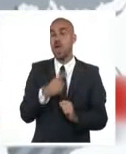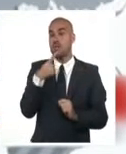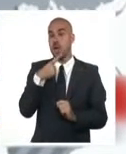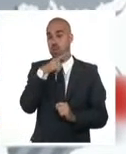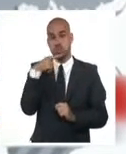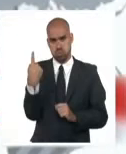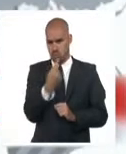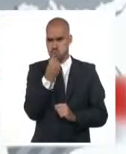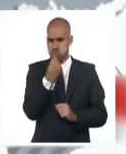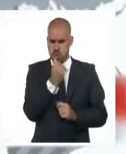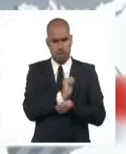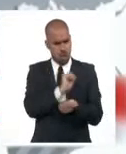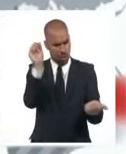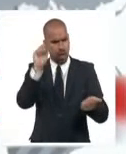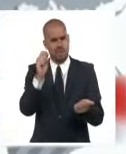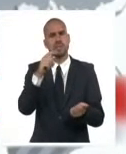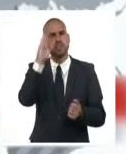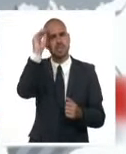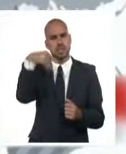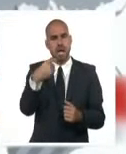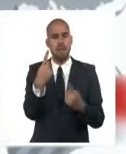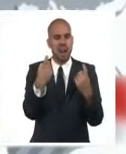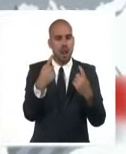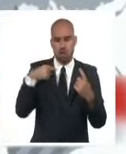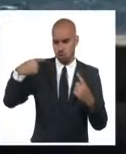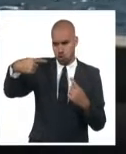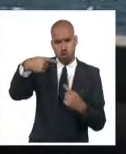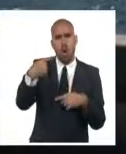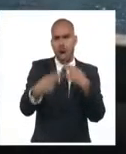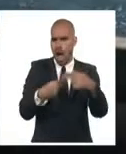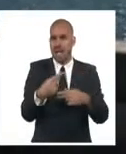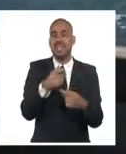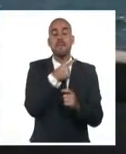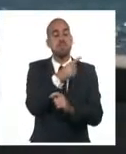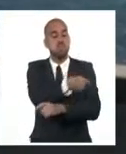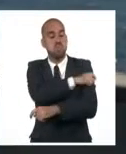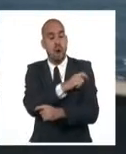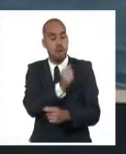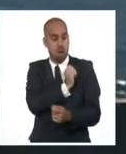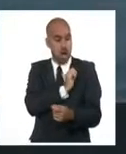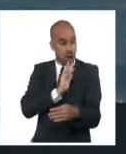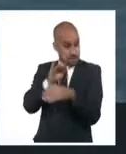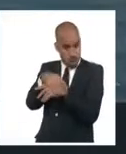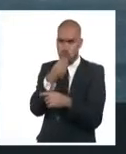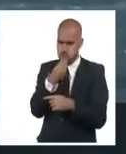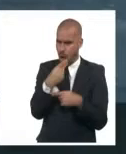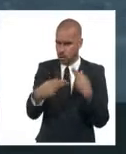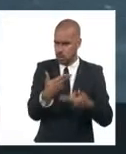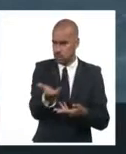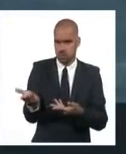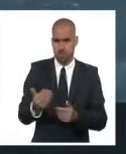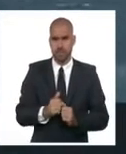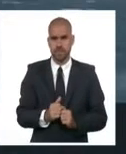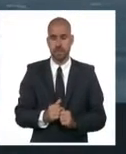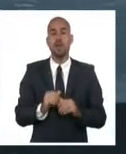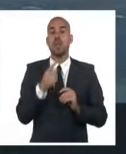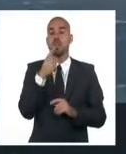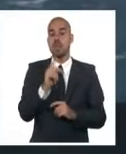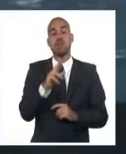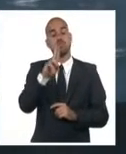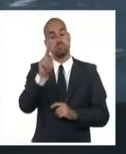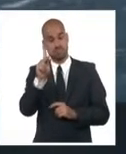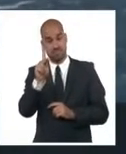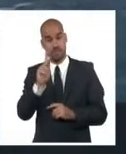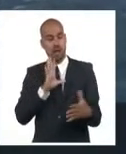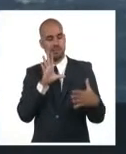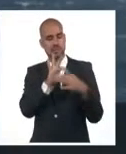corredor humanitario necesario, lo cual hace todos los días, señaló el vicecanciller. Según reportes de prensa, Reino Unido coordina con sus aliados